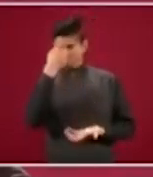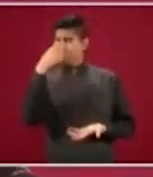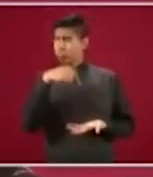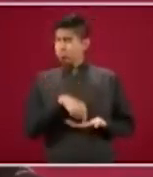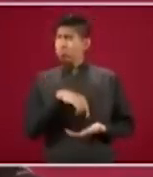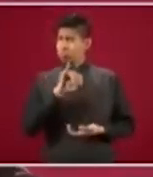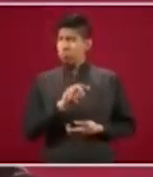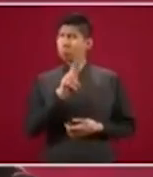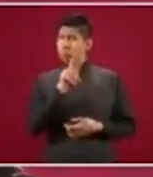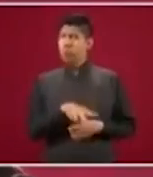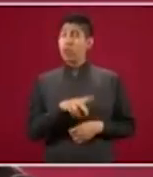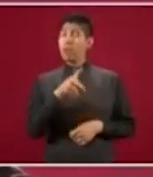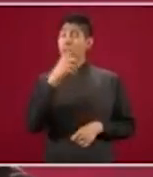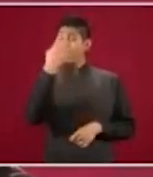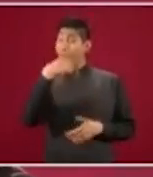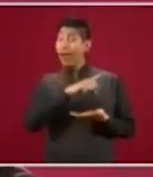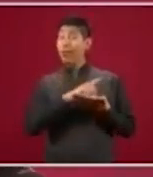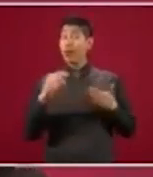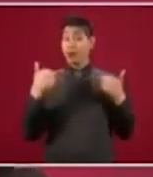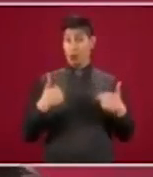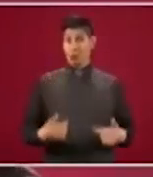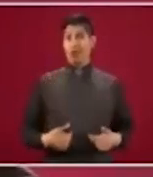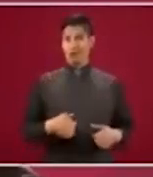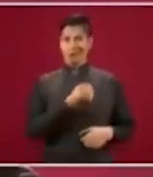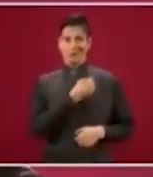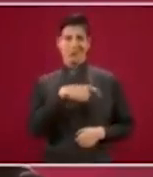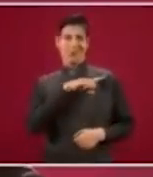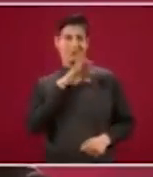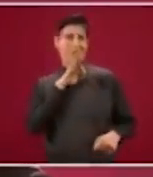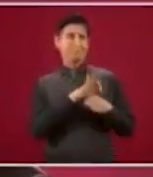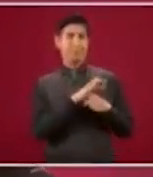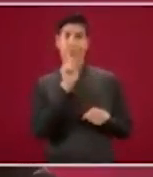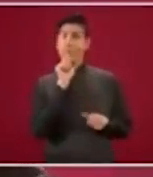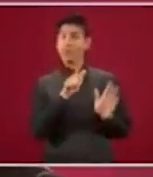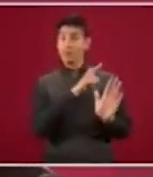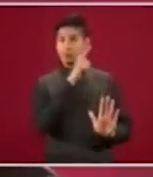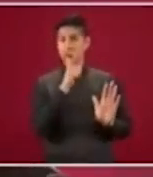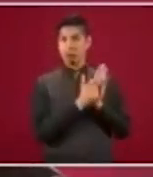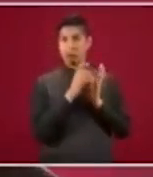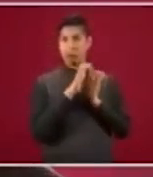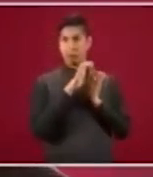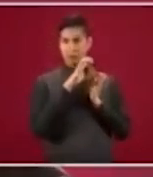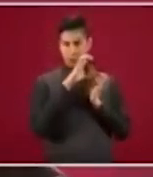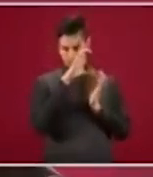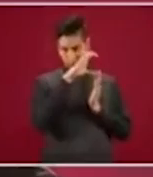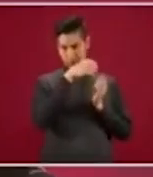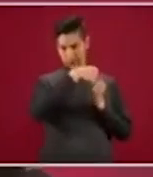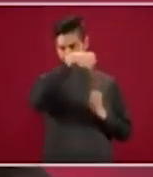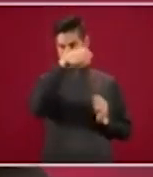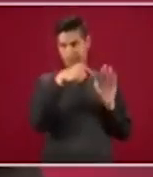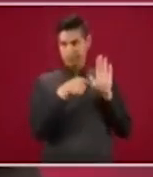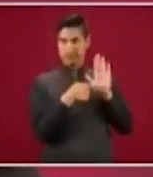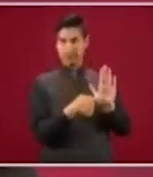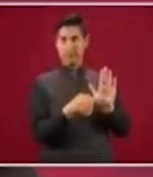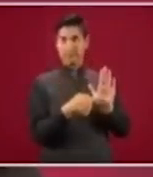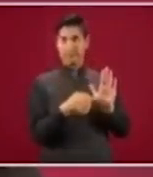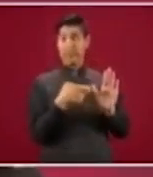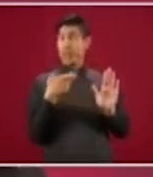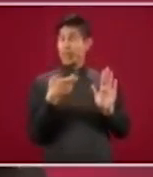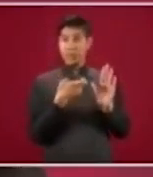atiende el derecho humano de protección de la salud y que es el mandato constitucional. Primero está el mandato constitucional y el derecho